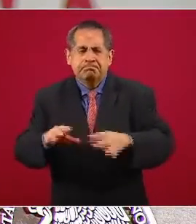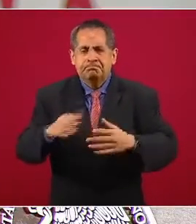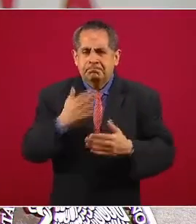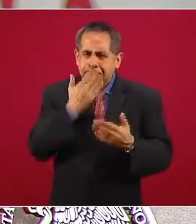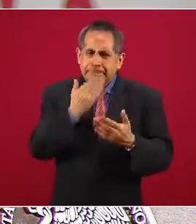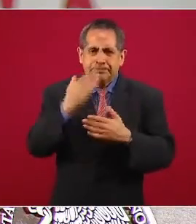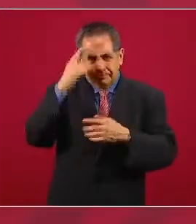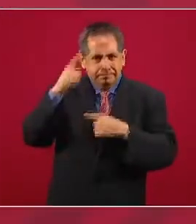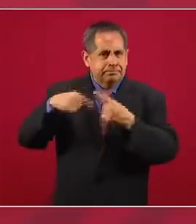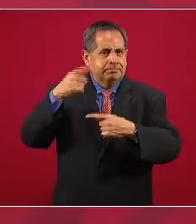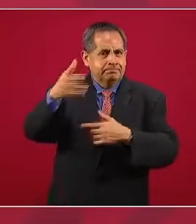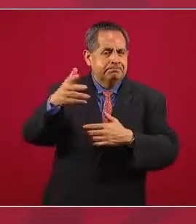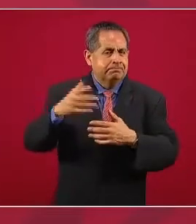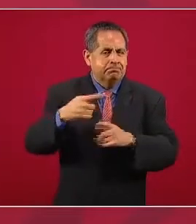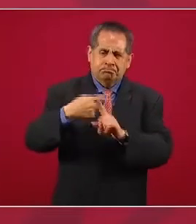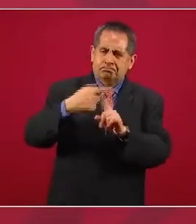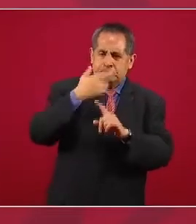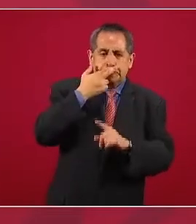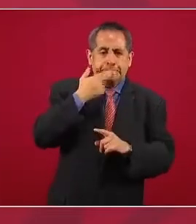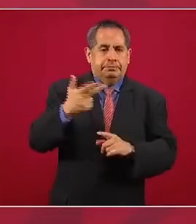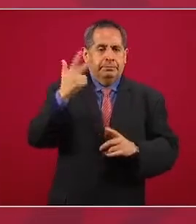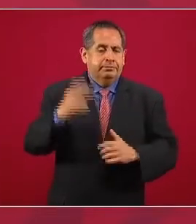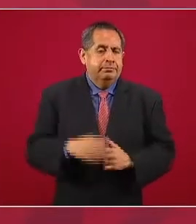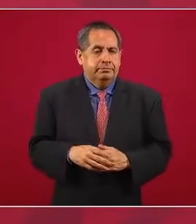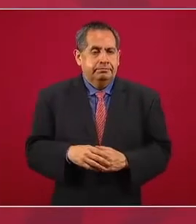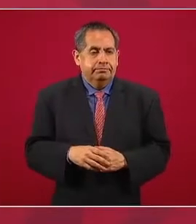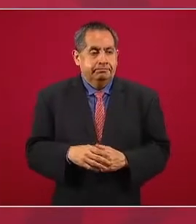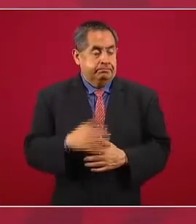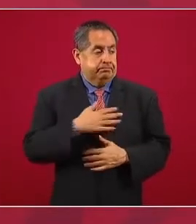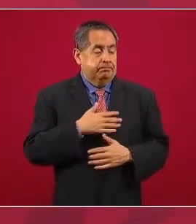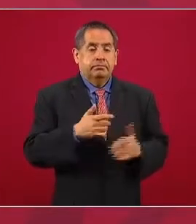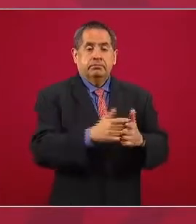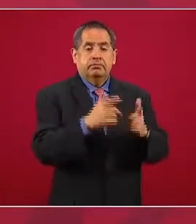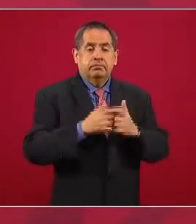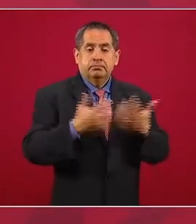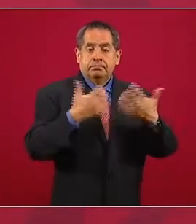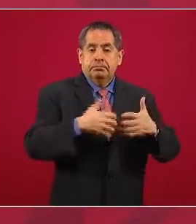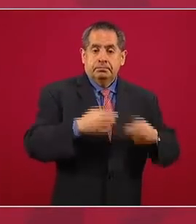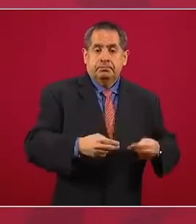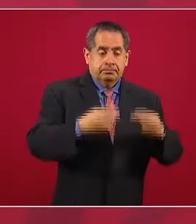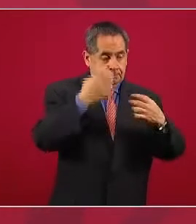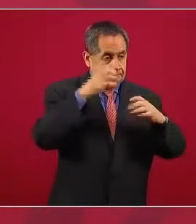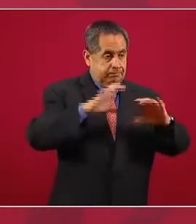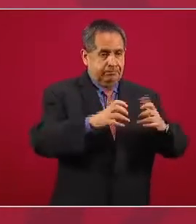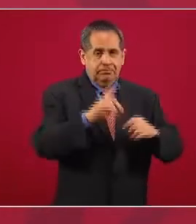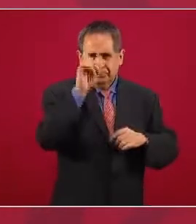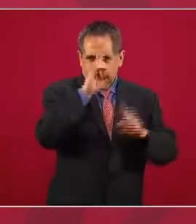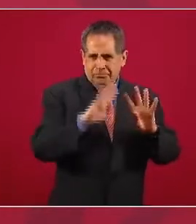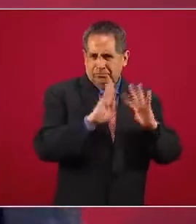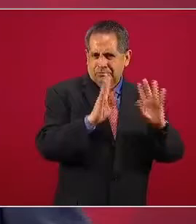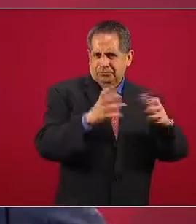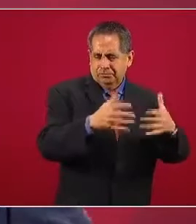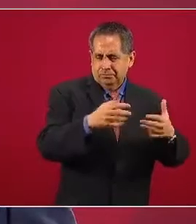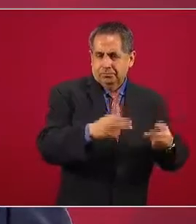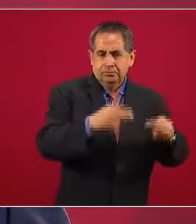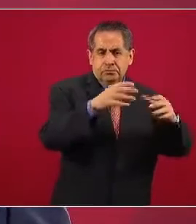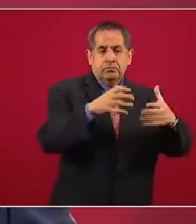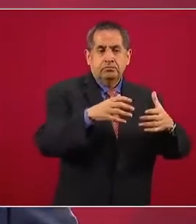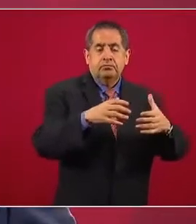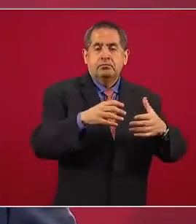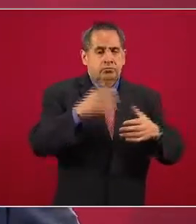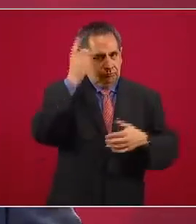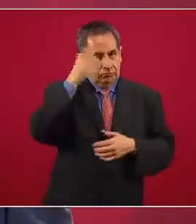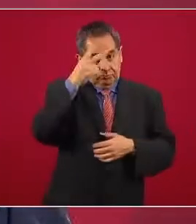Yo vuelvo a decir que las organizaciones del sector empresarial y el Consejo y los empresarios de